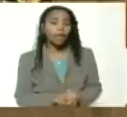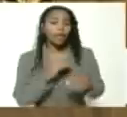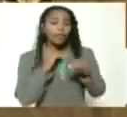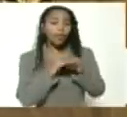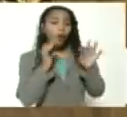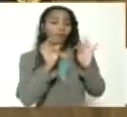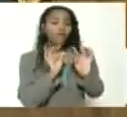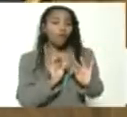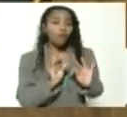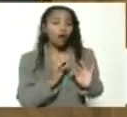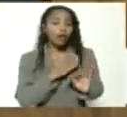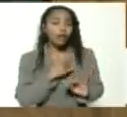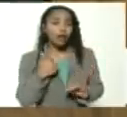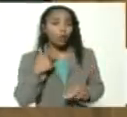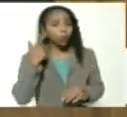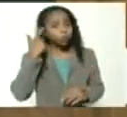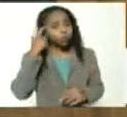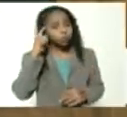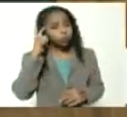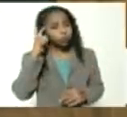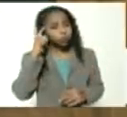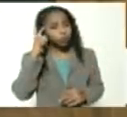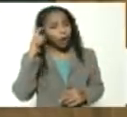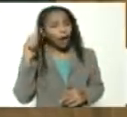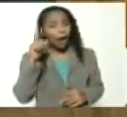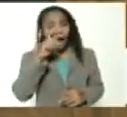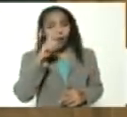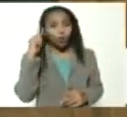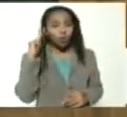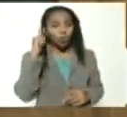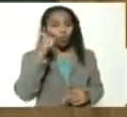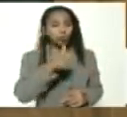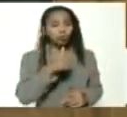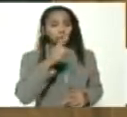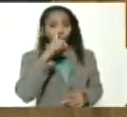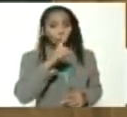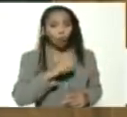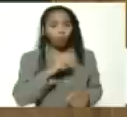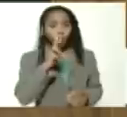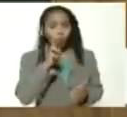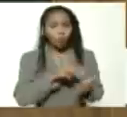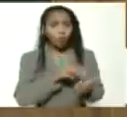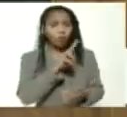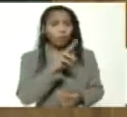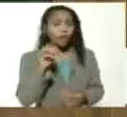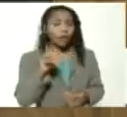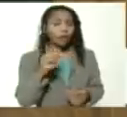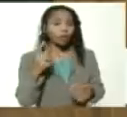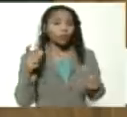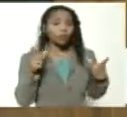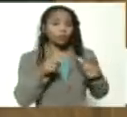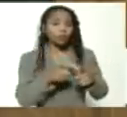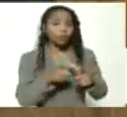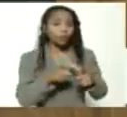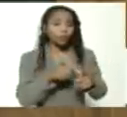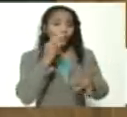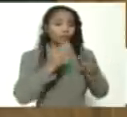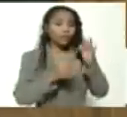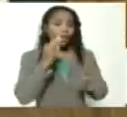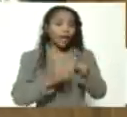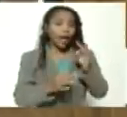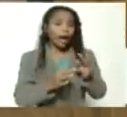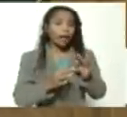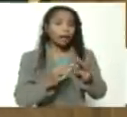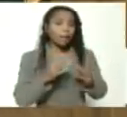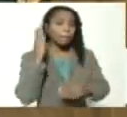Igualmente quiero recordar que durante el año 2020 nos tocó reunirnos con la fiscal de la Corte Penal Internacional,